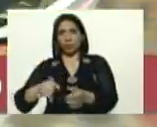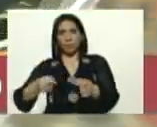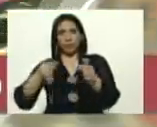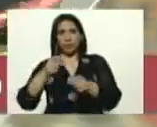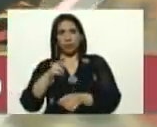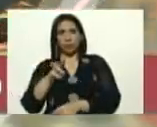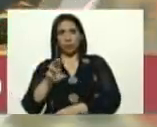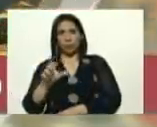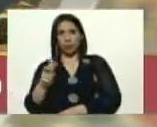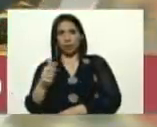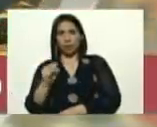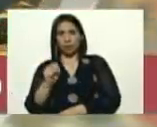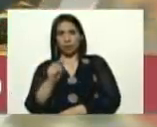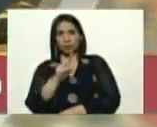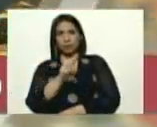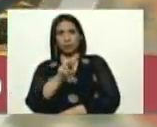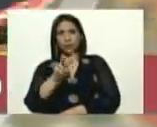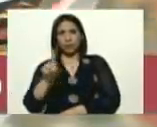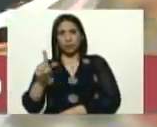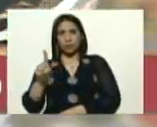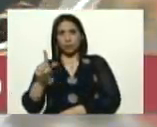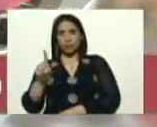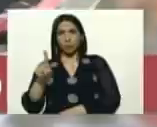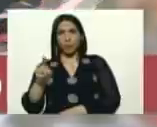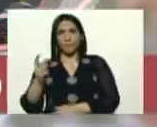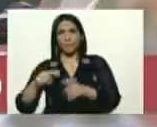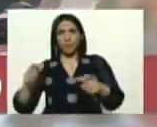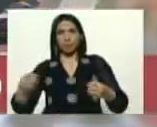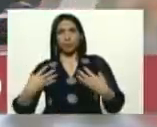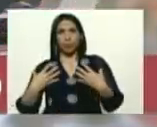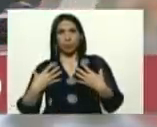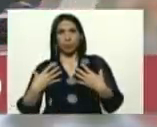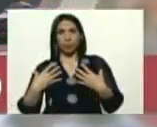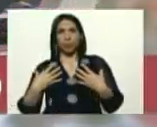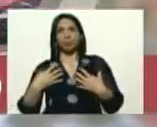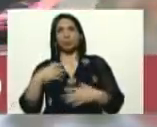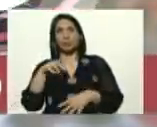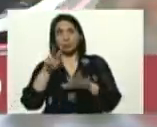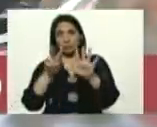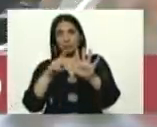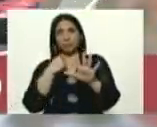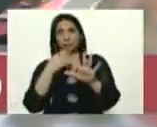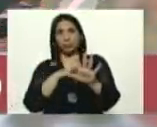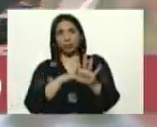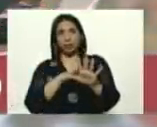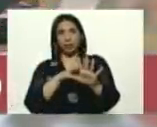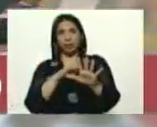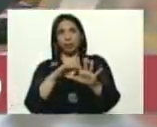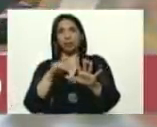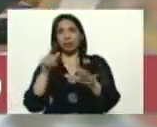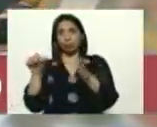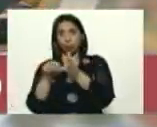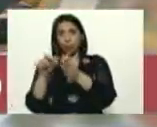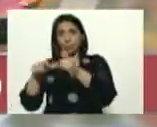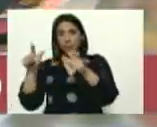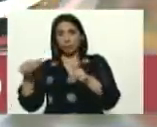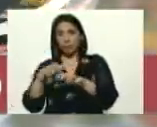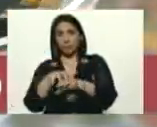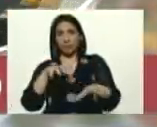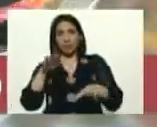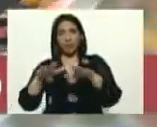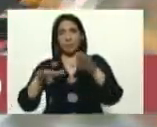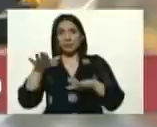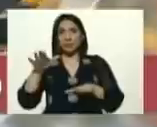pulgas. 121 casos activos y 7 fallecidos, donde los casos en su mayoría, a pesar de